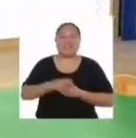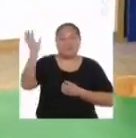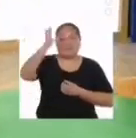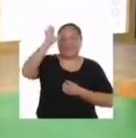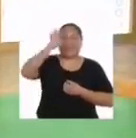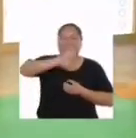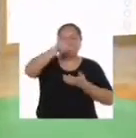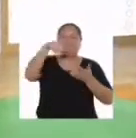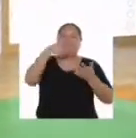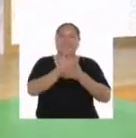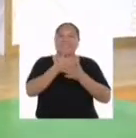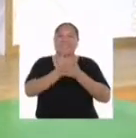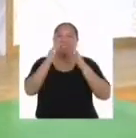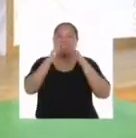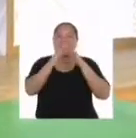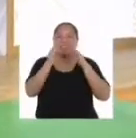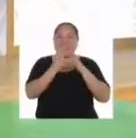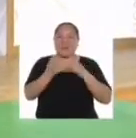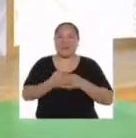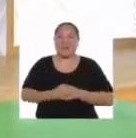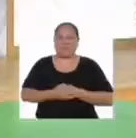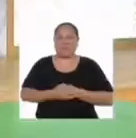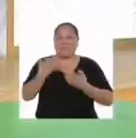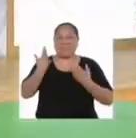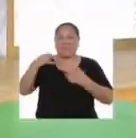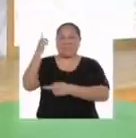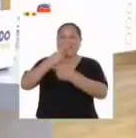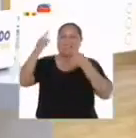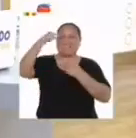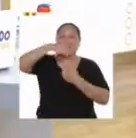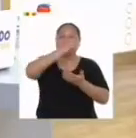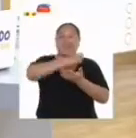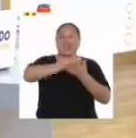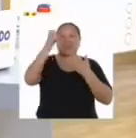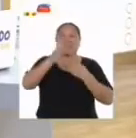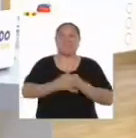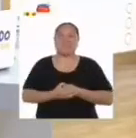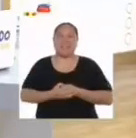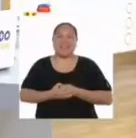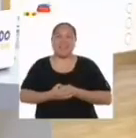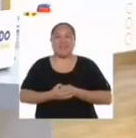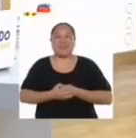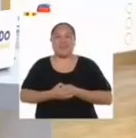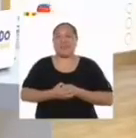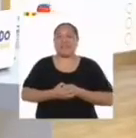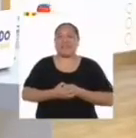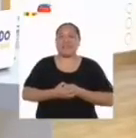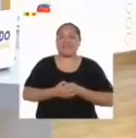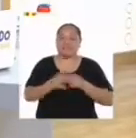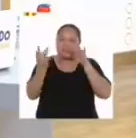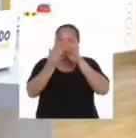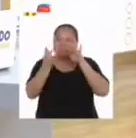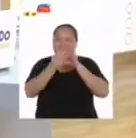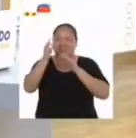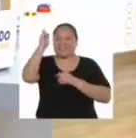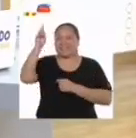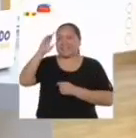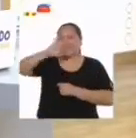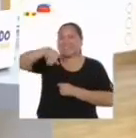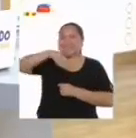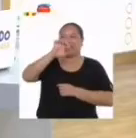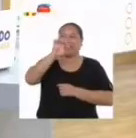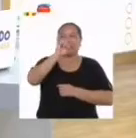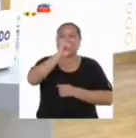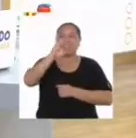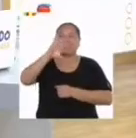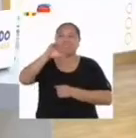Hola a todas y todos en casa, ya estamos de regreso con el programa. En un momento haremos conexión con la profesora Jessica,